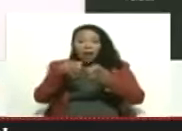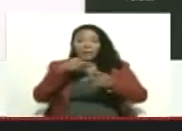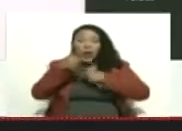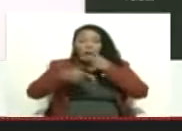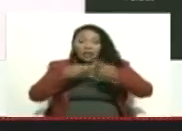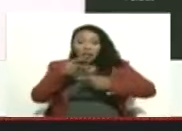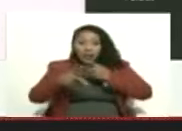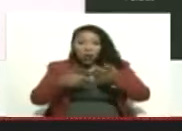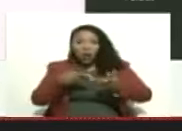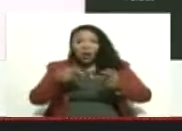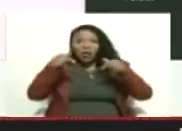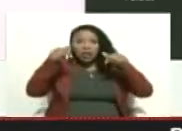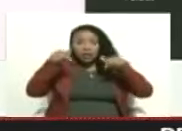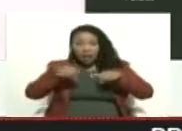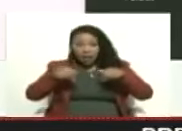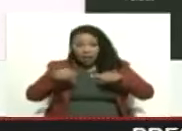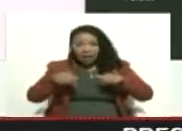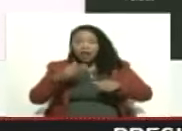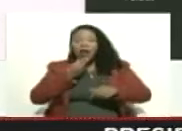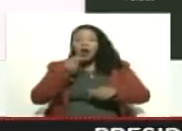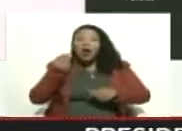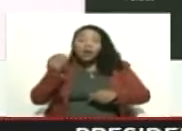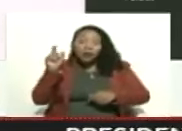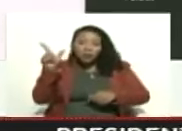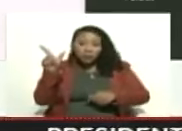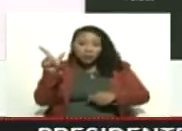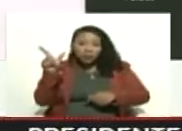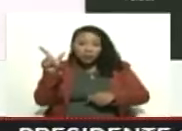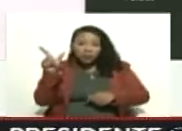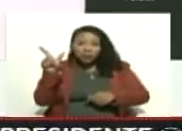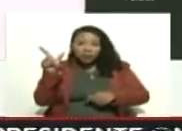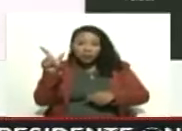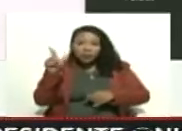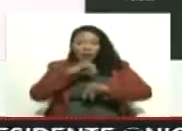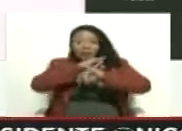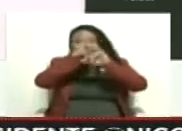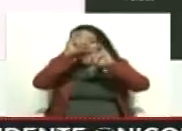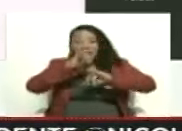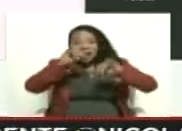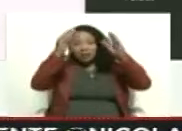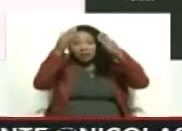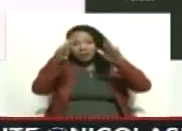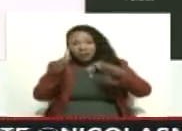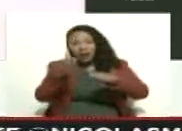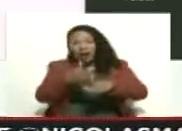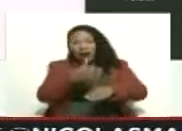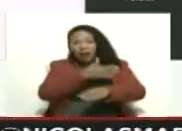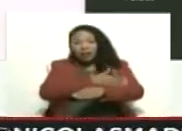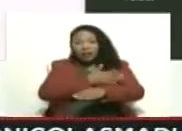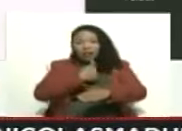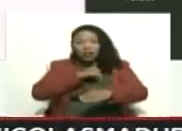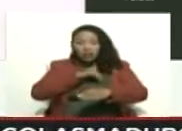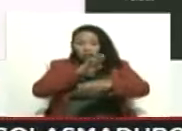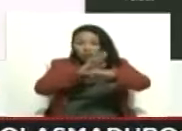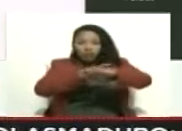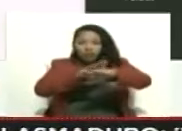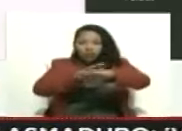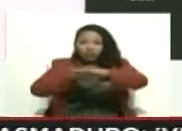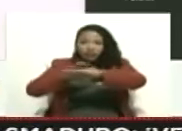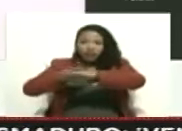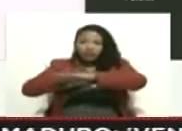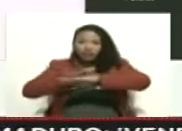de la dirección Nacional de la jps una feliz navidad adelantada una feliz